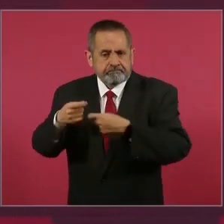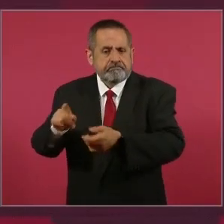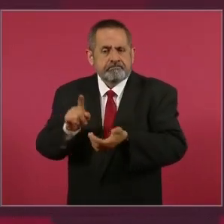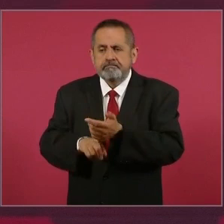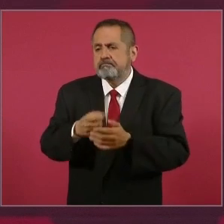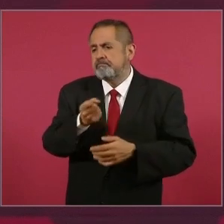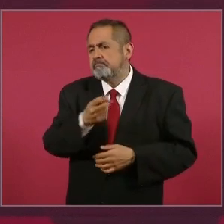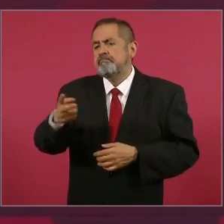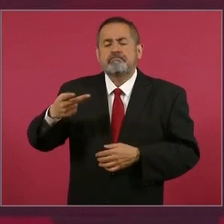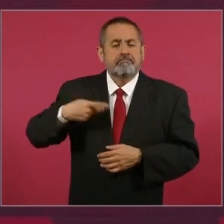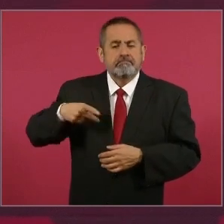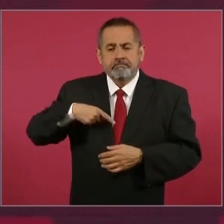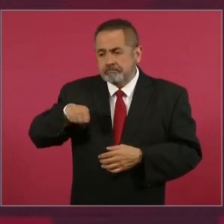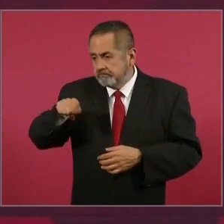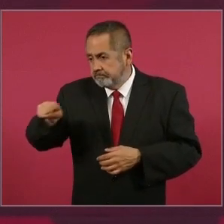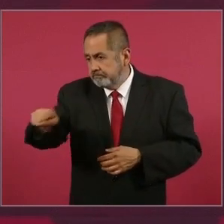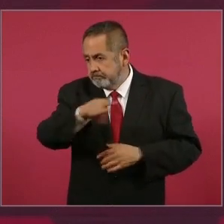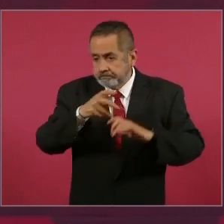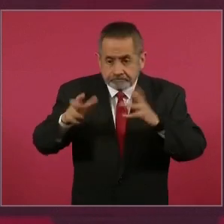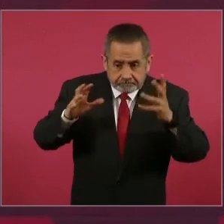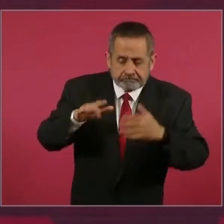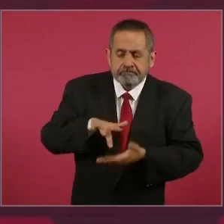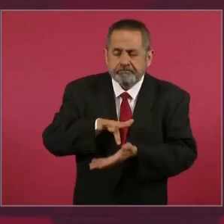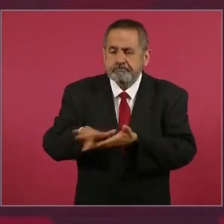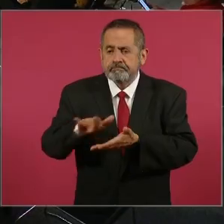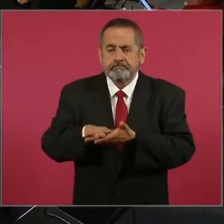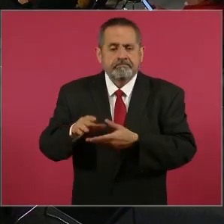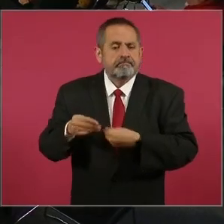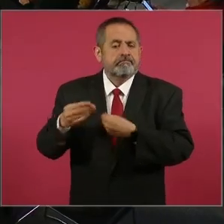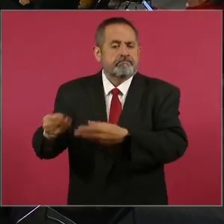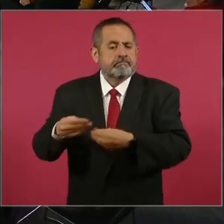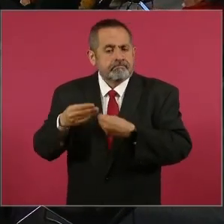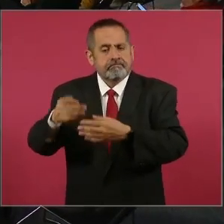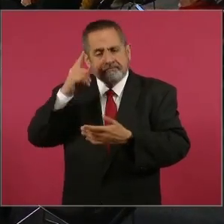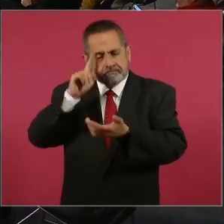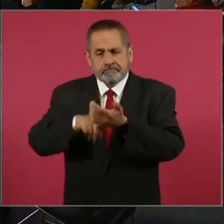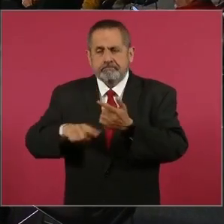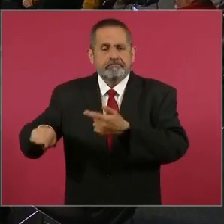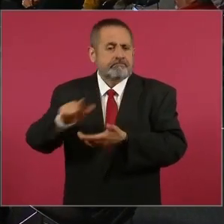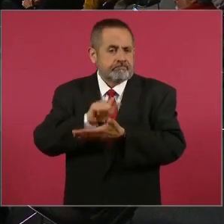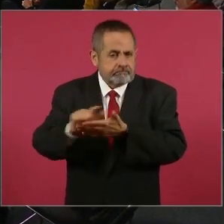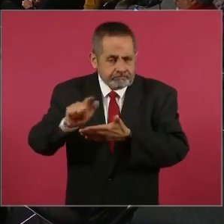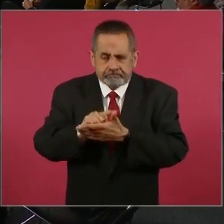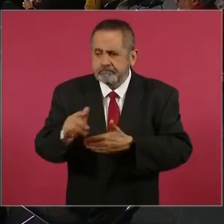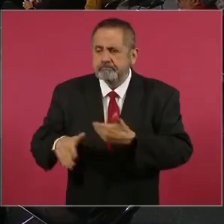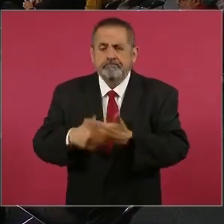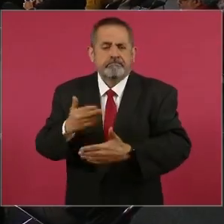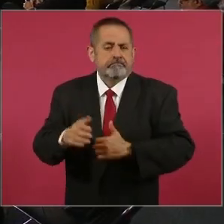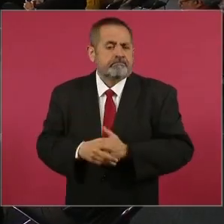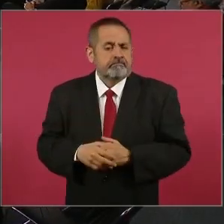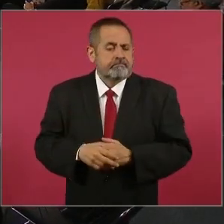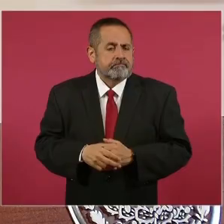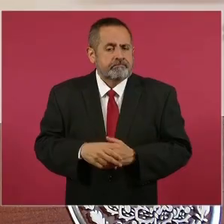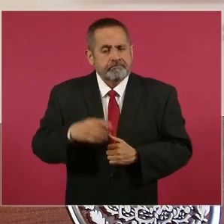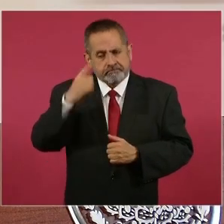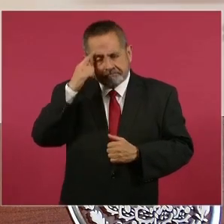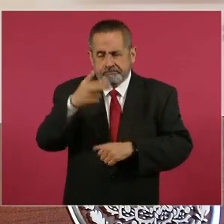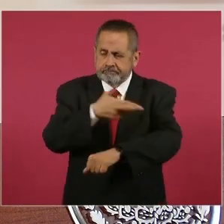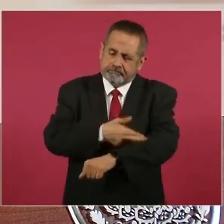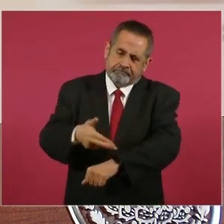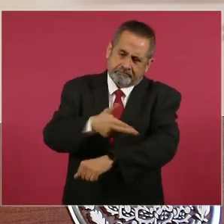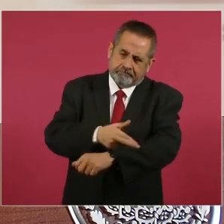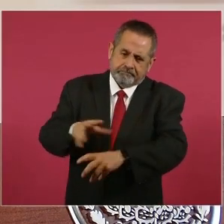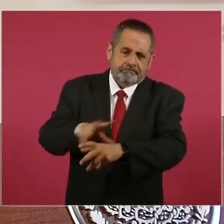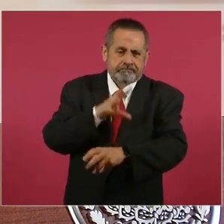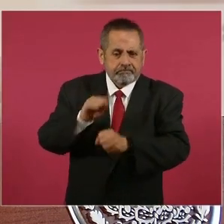los damnificados para la limpieza el arreglo